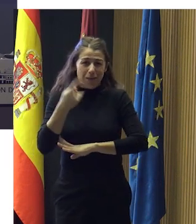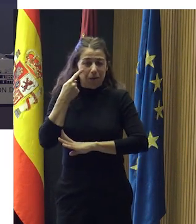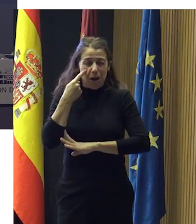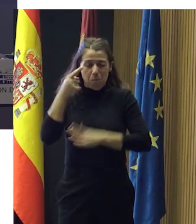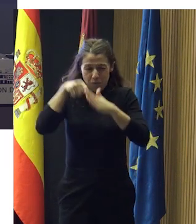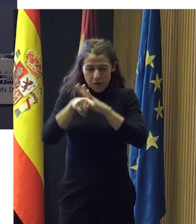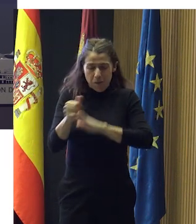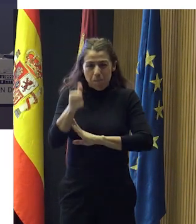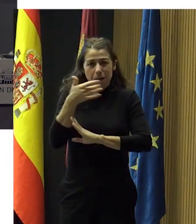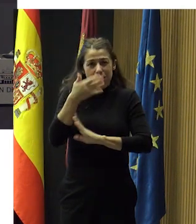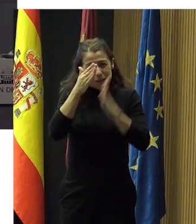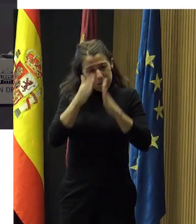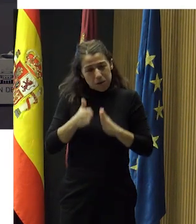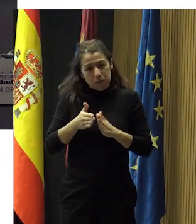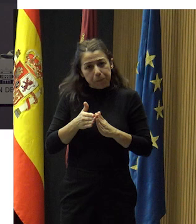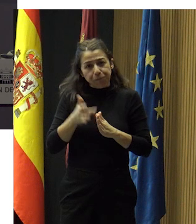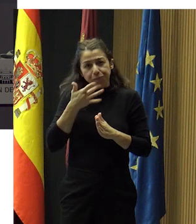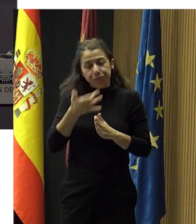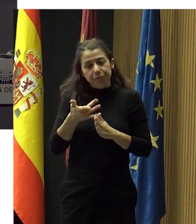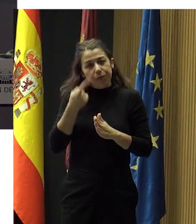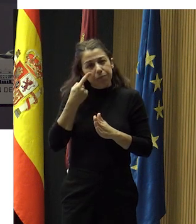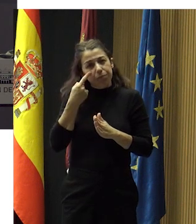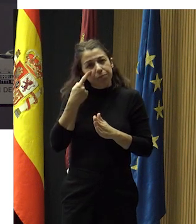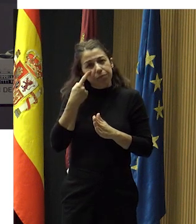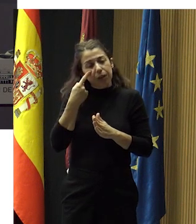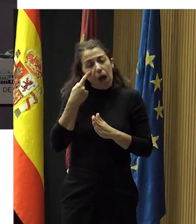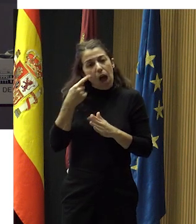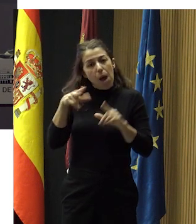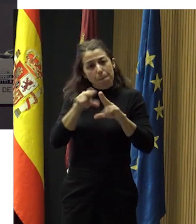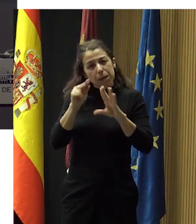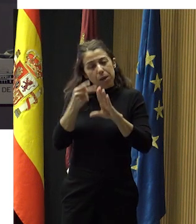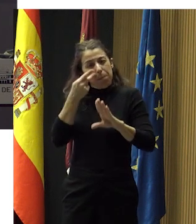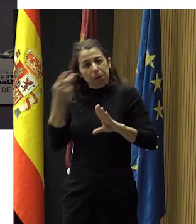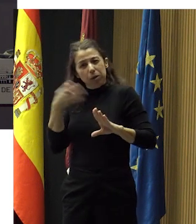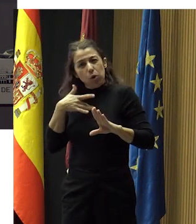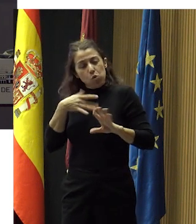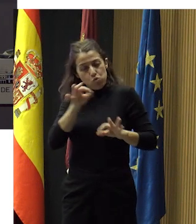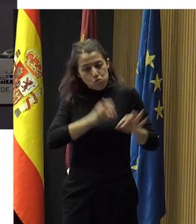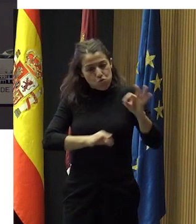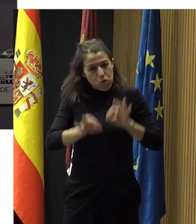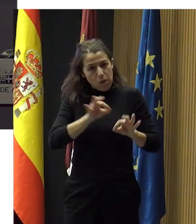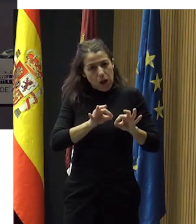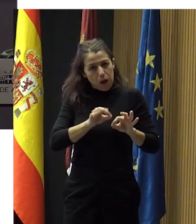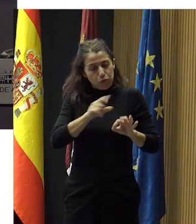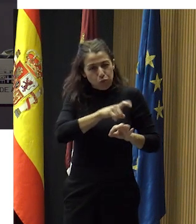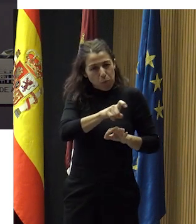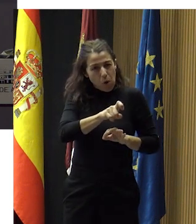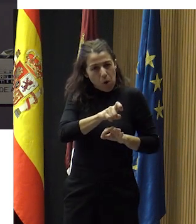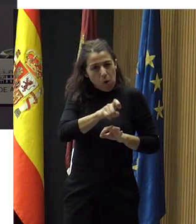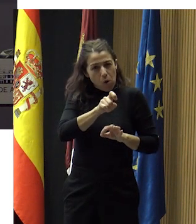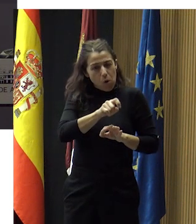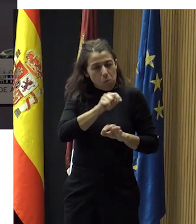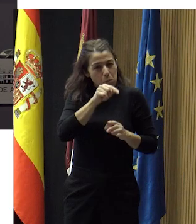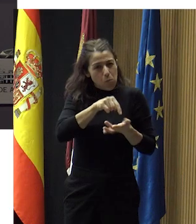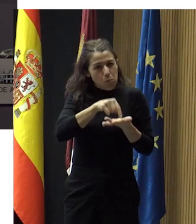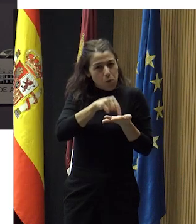más en profundidad estos tratamientos, vamos a verlos también con este vídeo. Cuando un tumor está muy localizado, como hemos visto antes, el tumor in